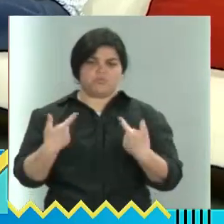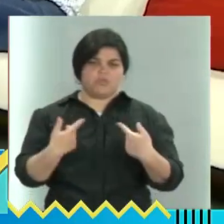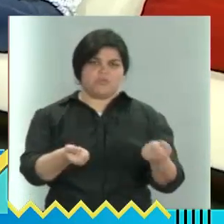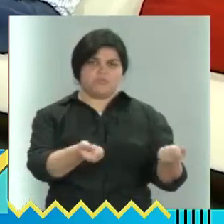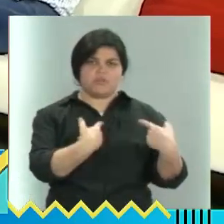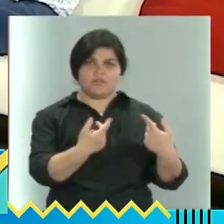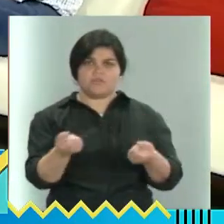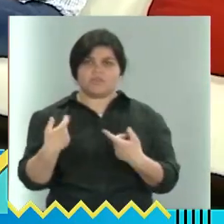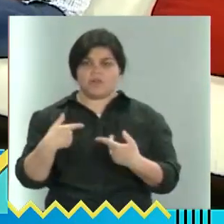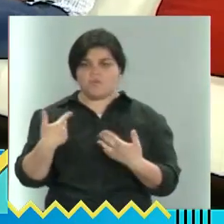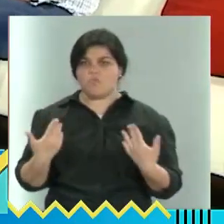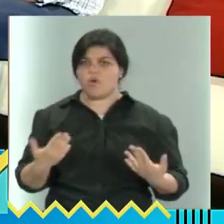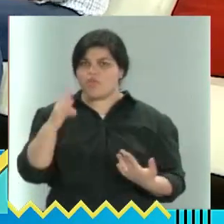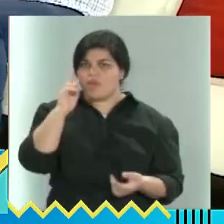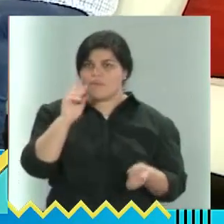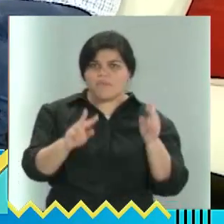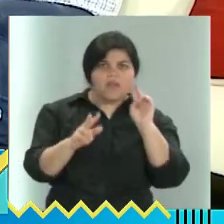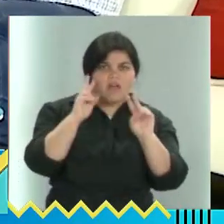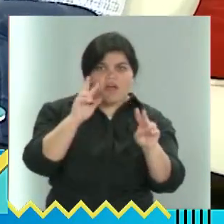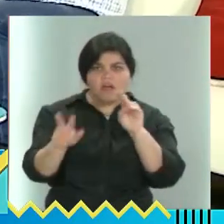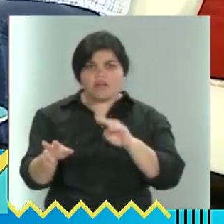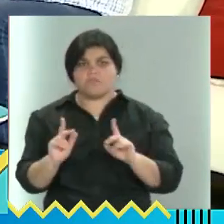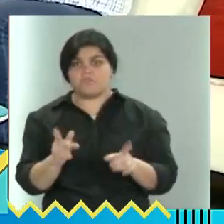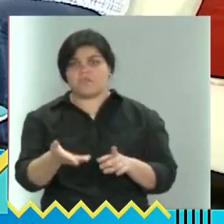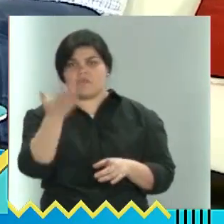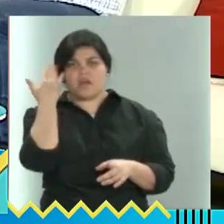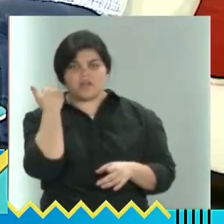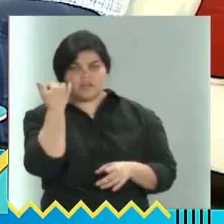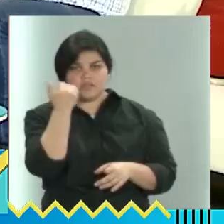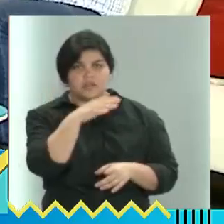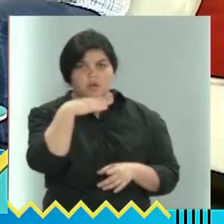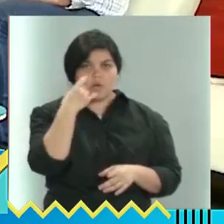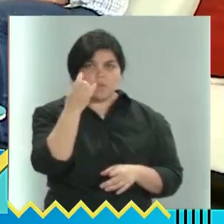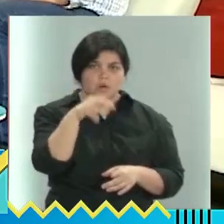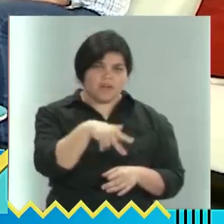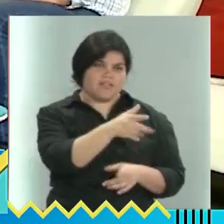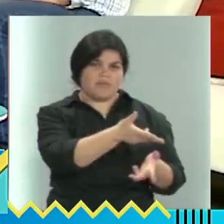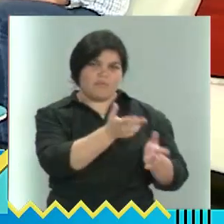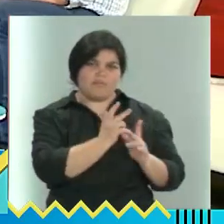posibilidad de disfrutar de esas obras como las que hablábamos de Juan, como el estadio, como